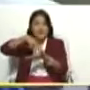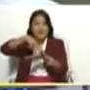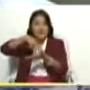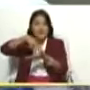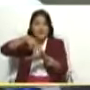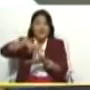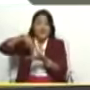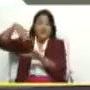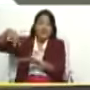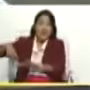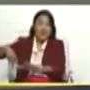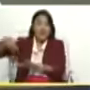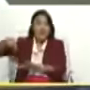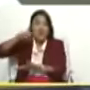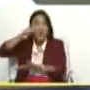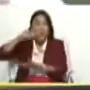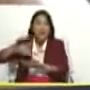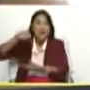met1